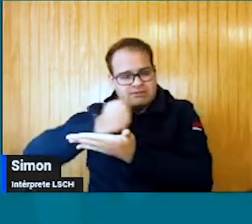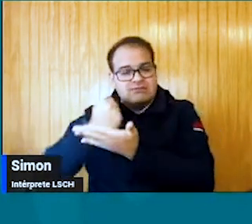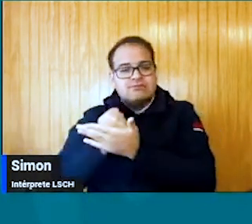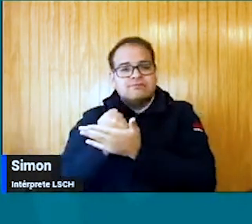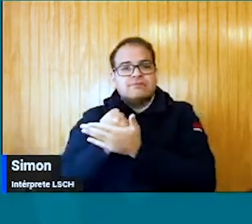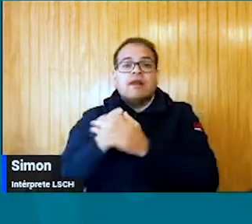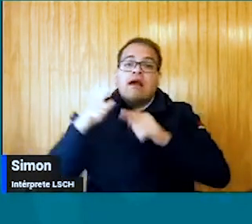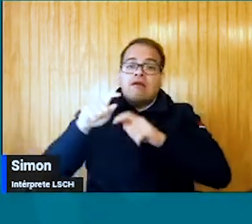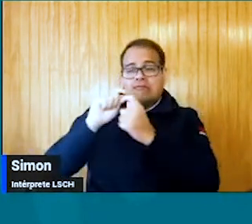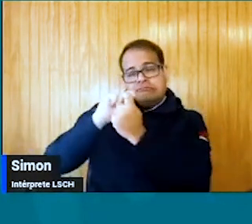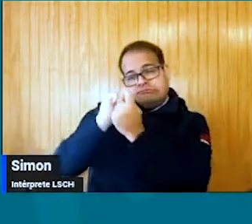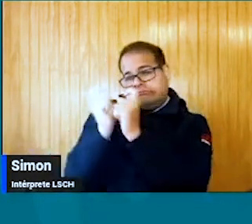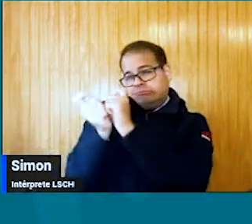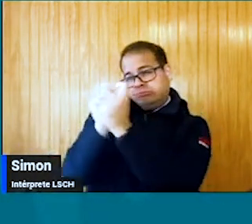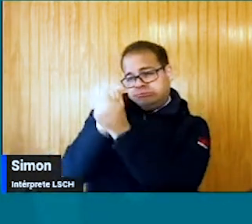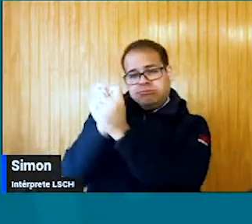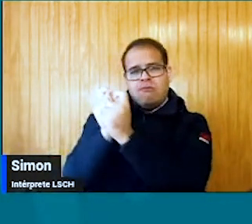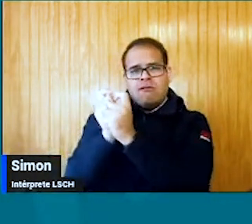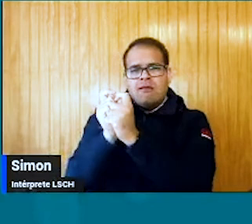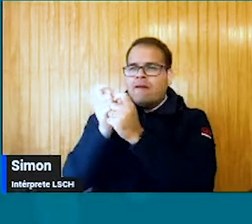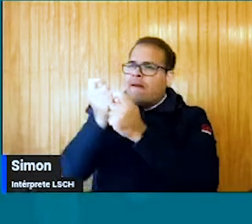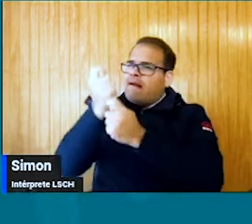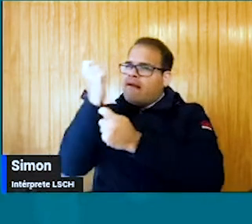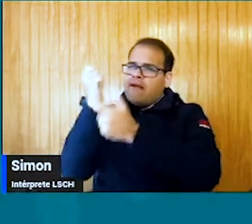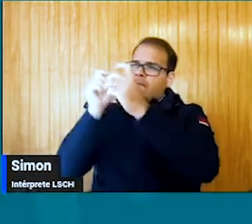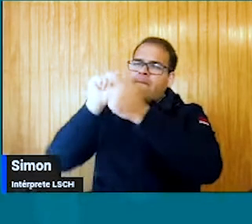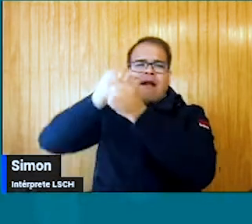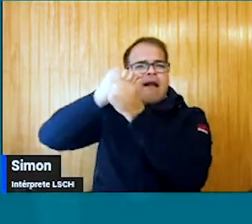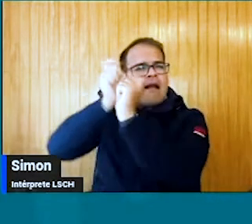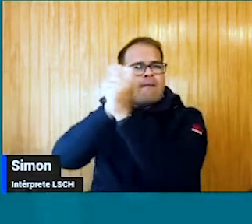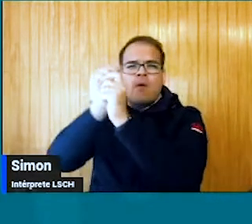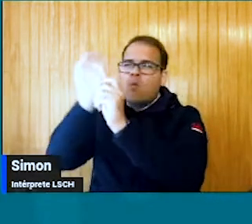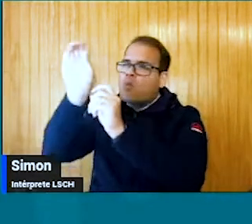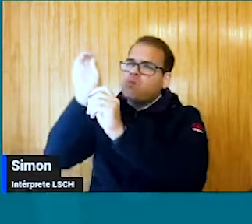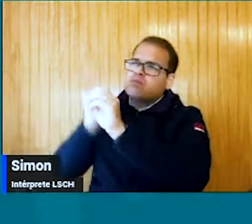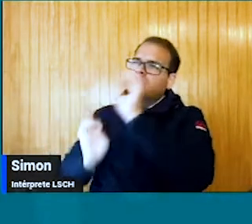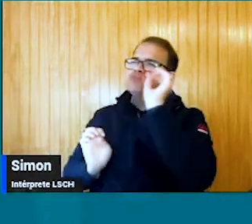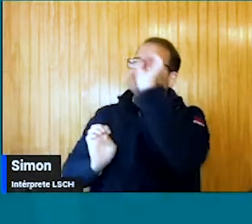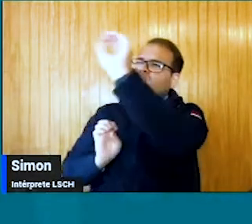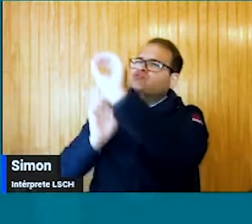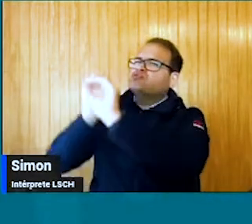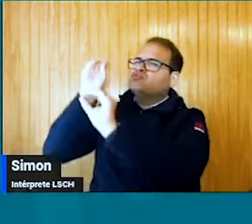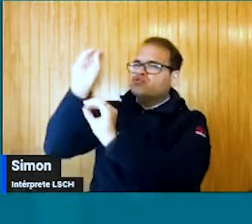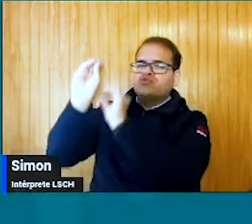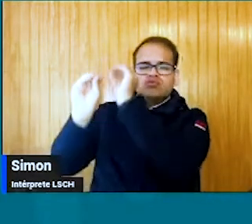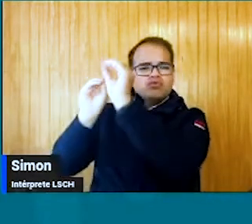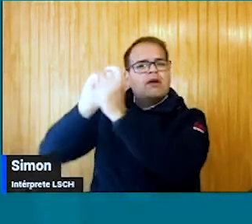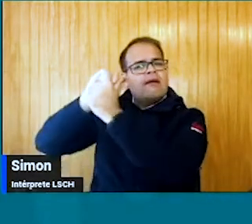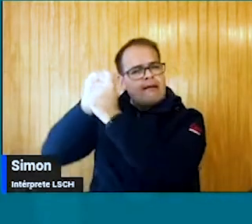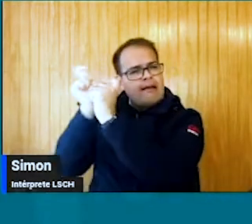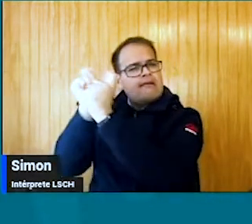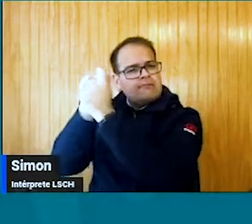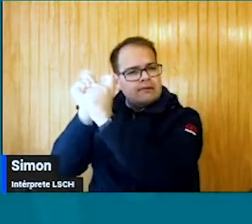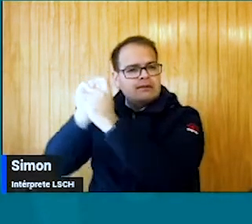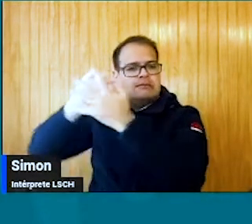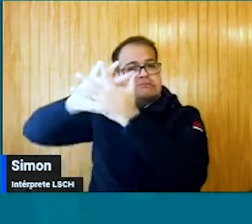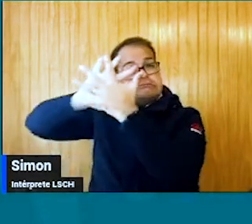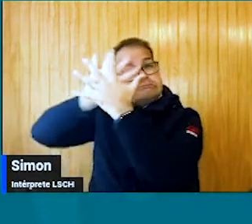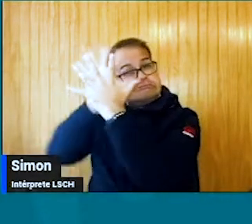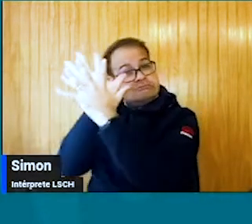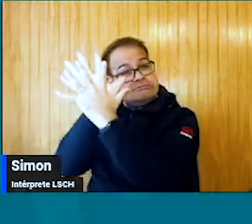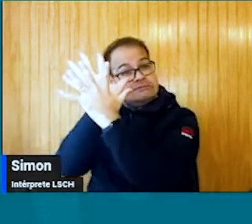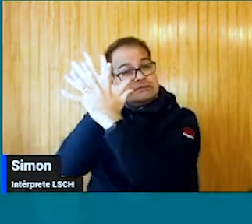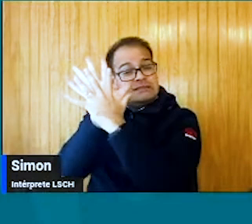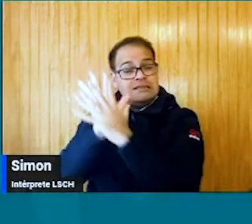Estamos cambiando muchos kits de las máquinas antiguas y las estamos pasando a multiaspa. Para que se hagan una idea, bueno, las multiaspas bajan un poquito